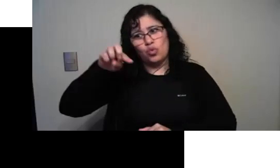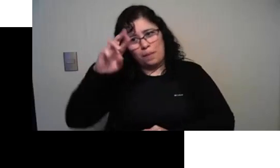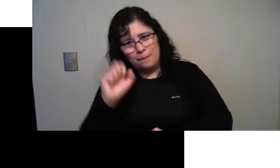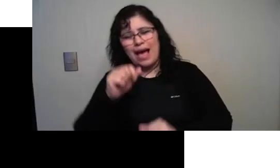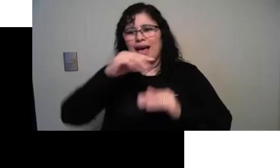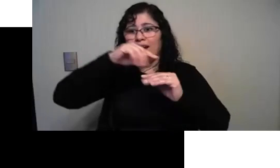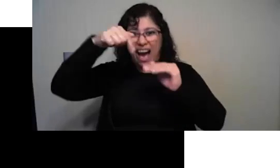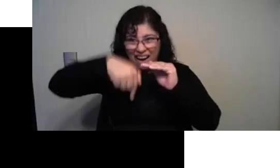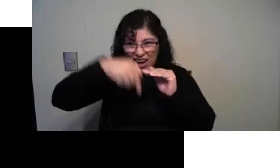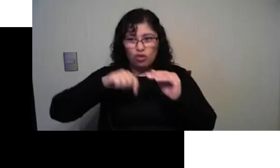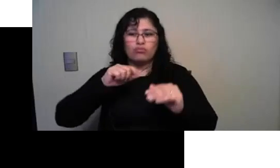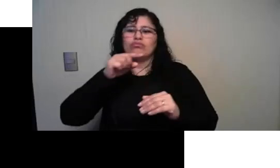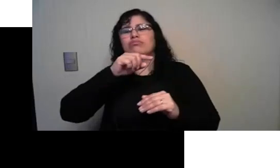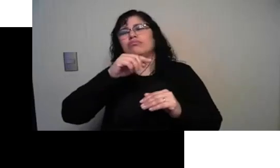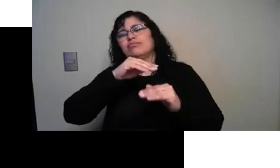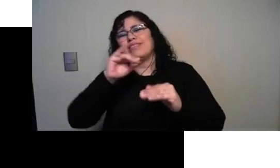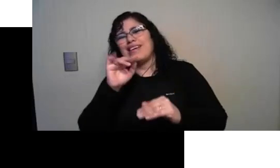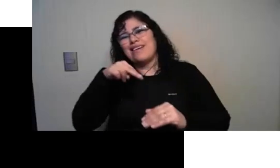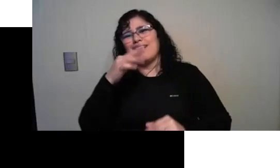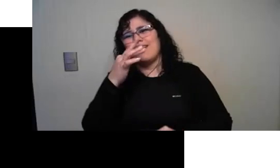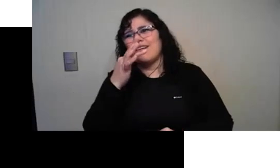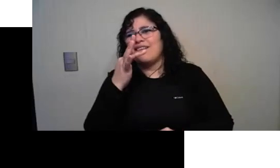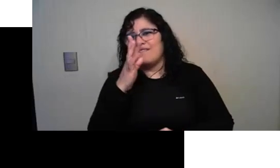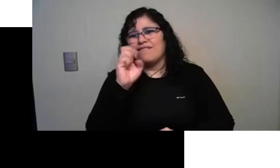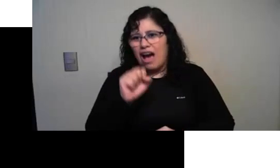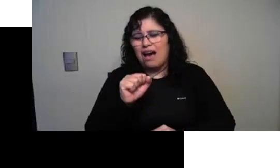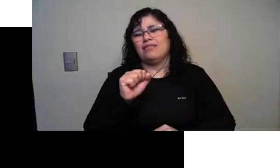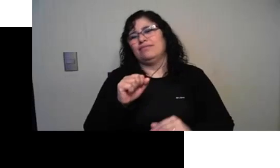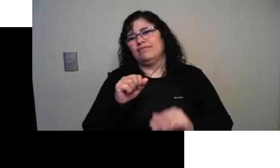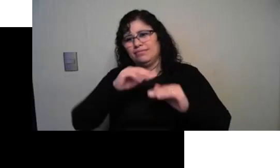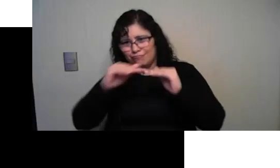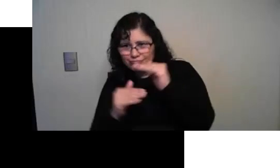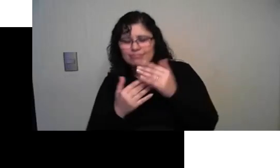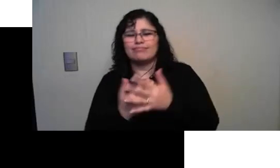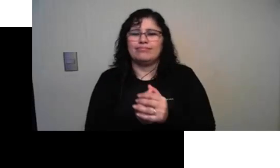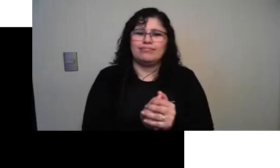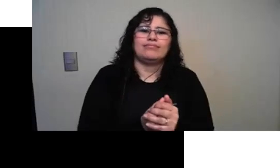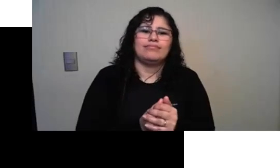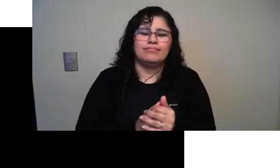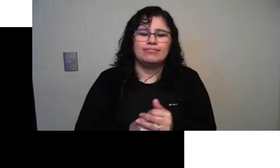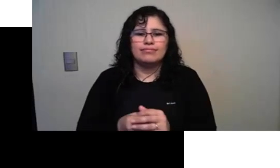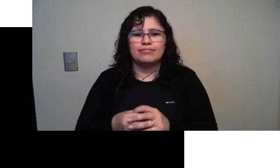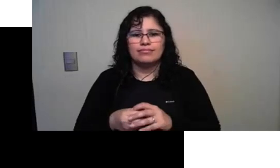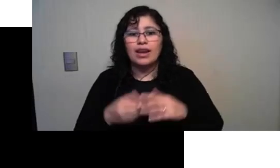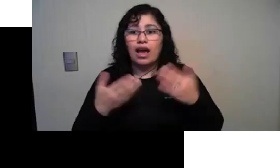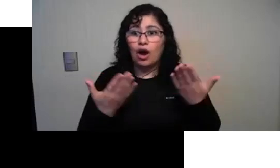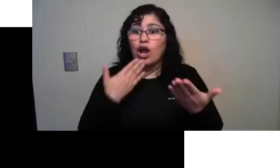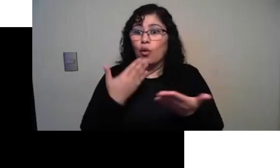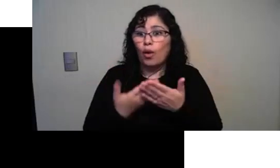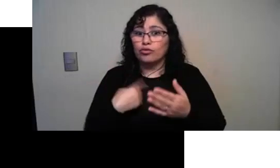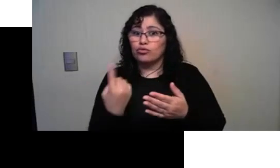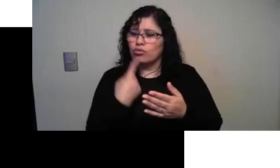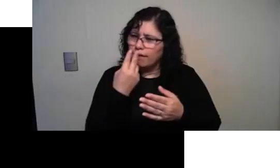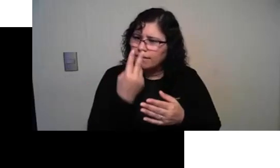infratentoriales. Cuando nosotros veamos circulación del sistema nervioso o